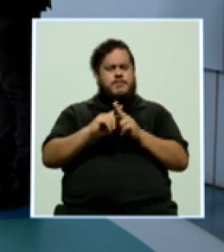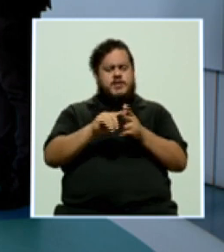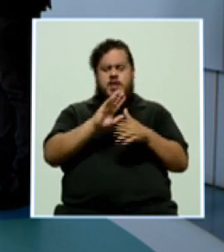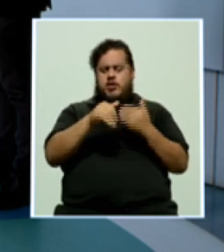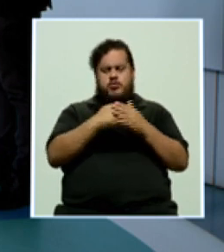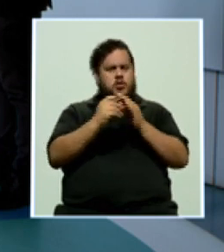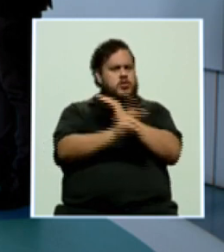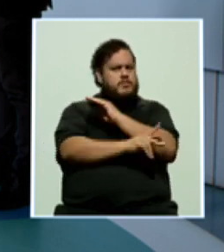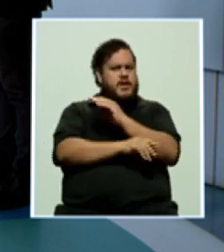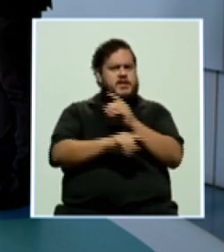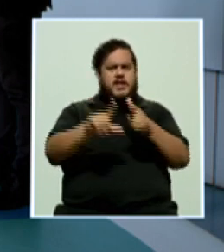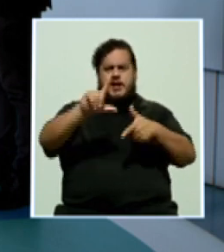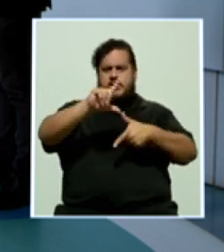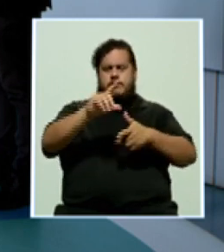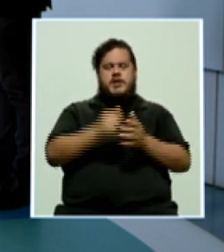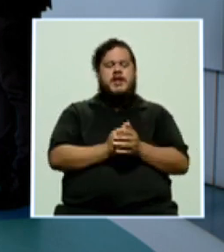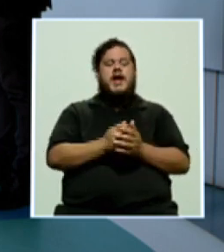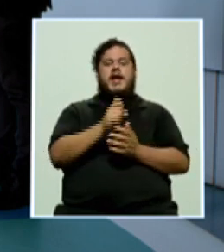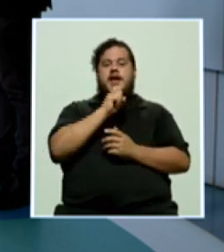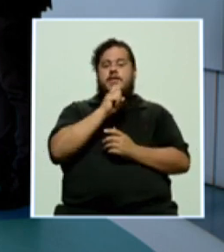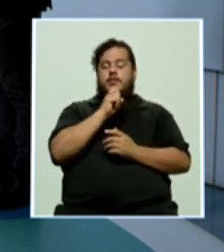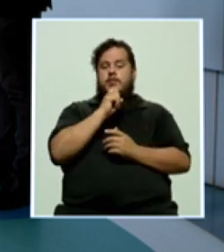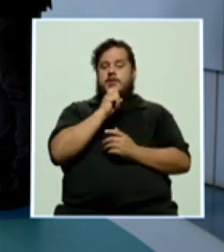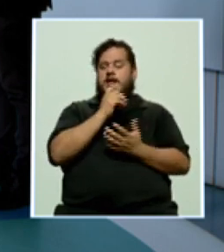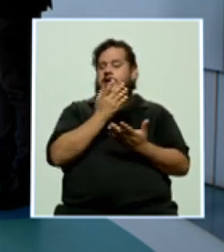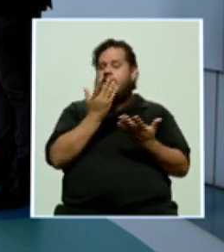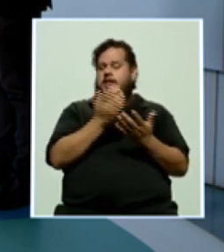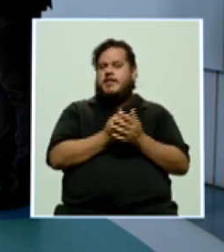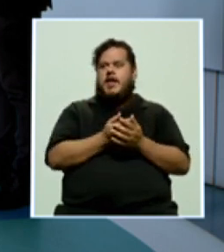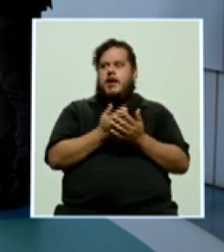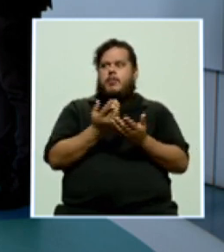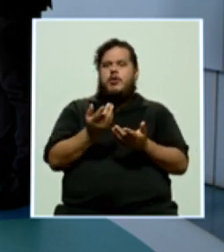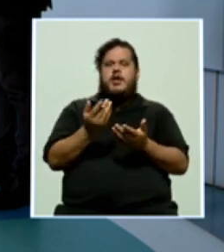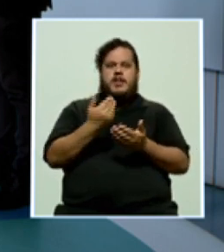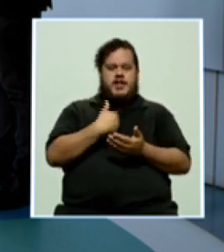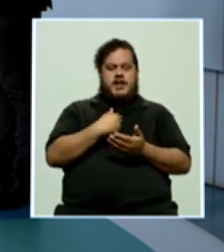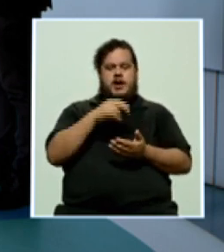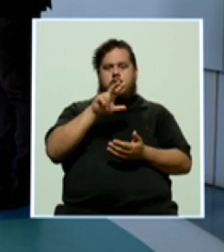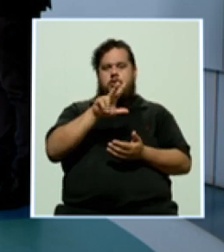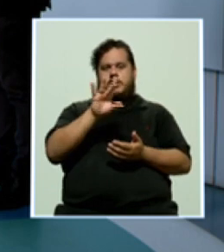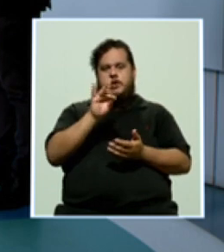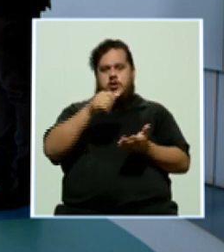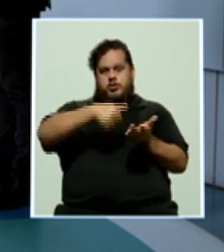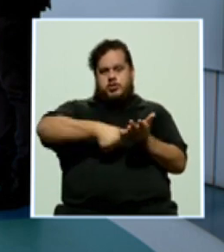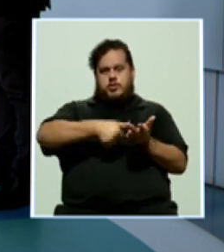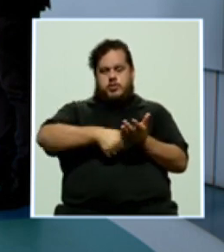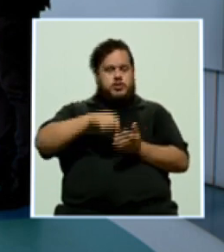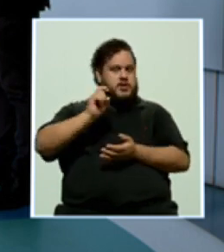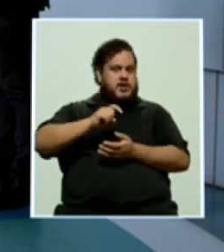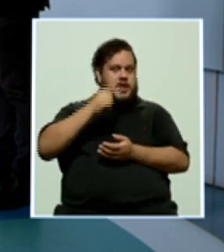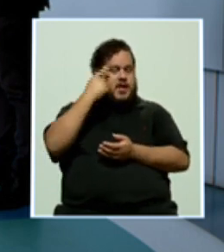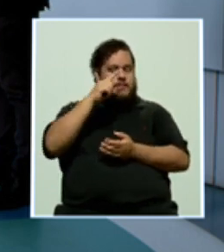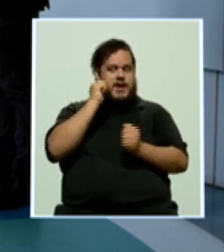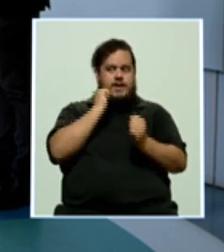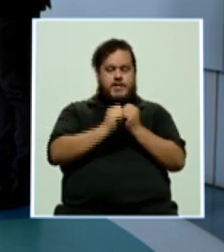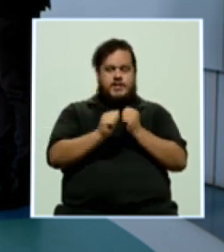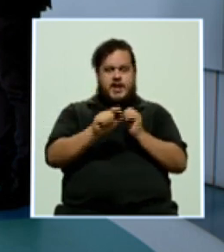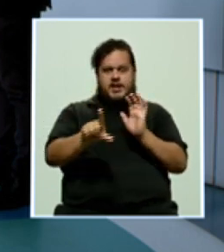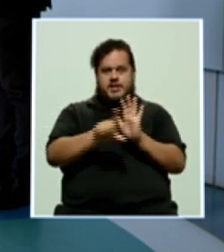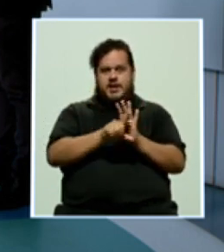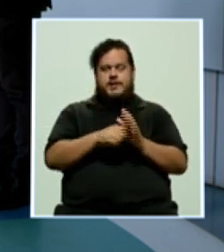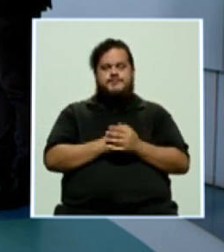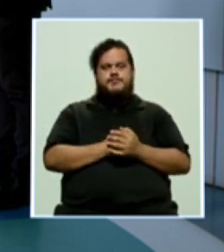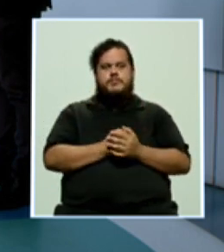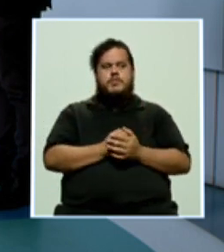Latinoamérica. La dificultad pasa por obtener los 38 votos que se requiere para pasar esta ley